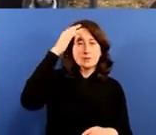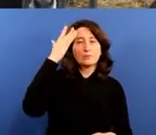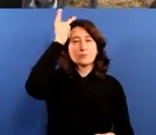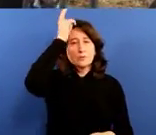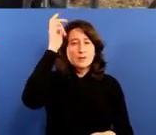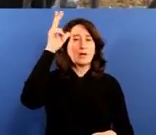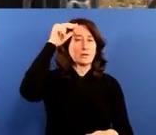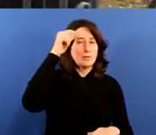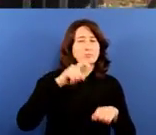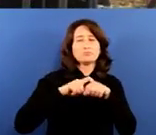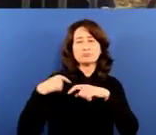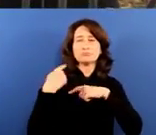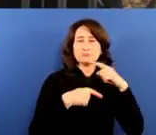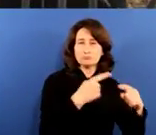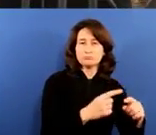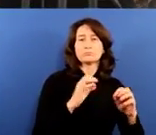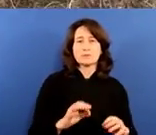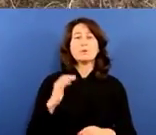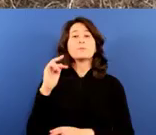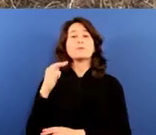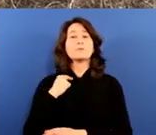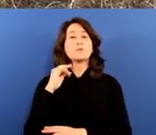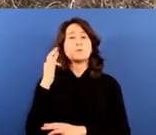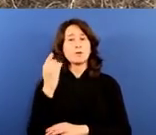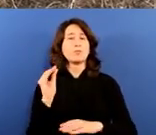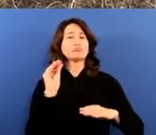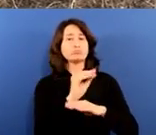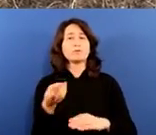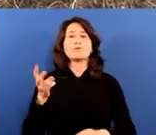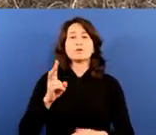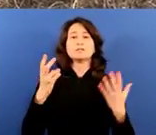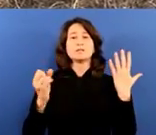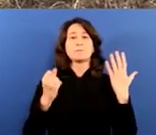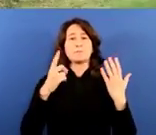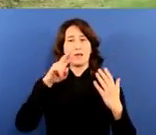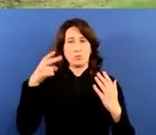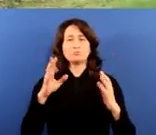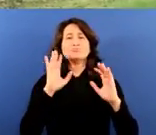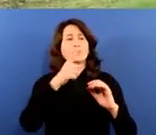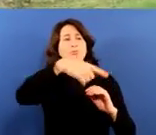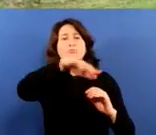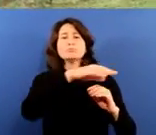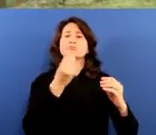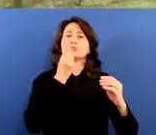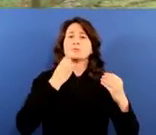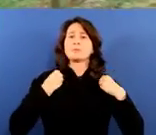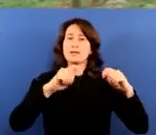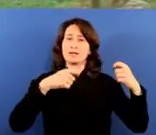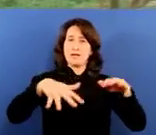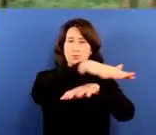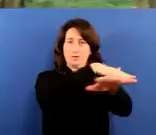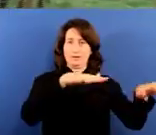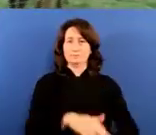la pirenaica, terreña y monchina, en bovino, las ovejas carranzana, cara negra, cara rubia, lacha